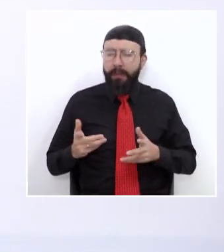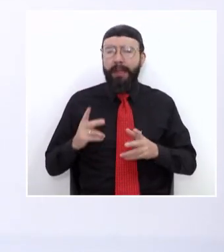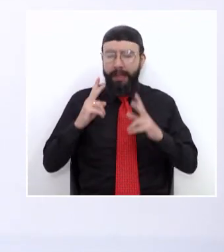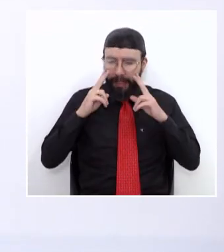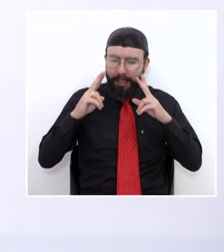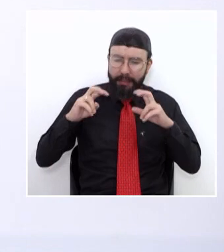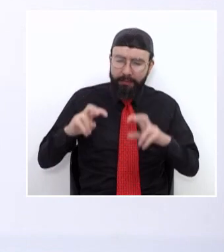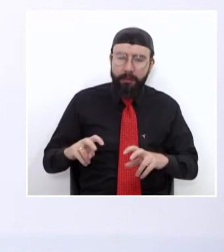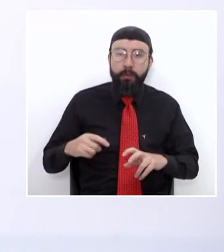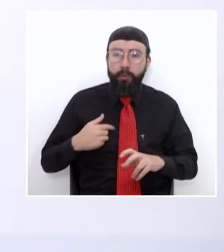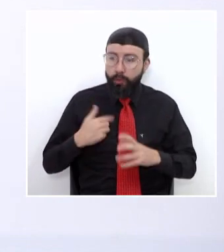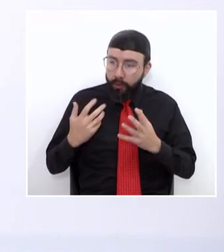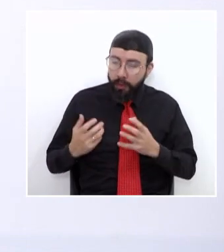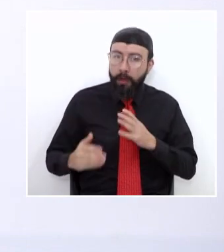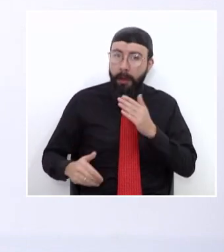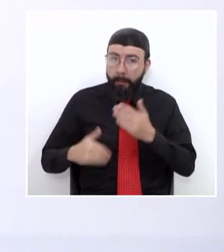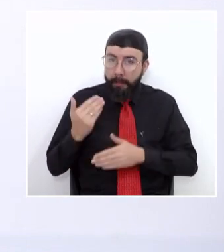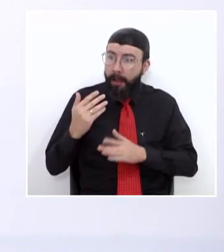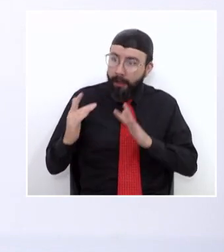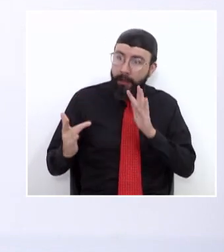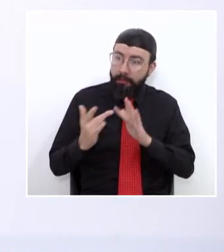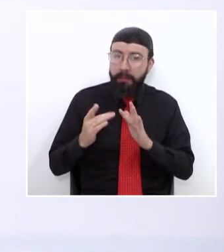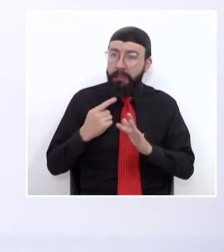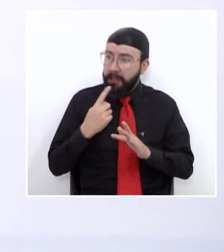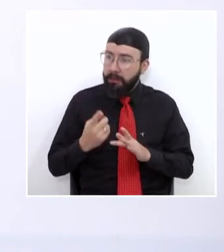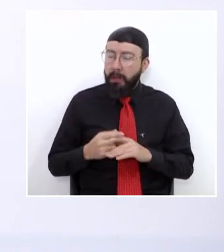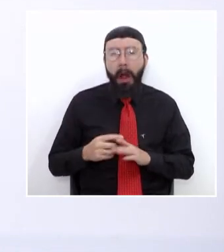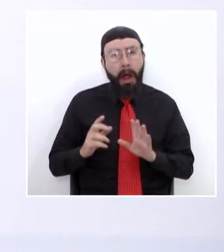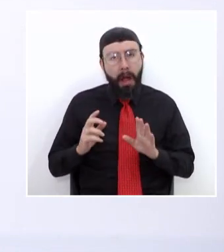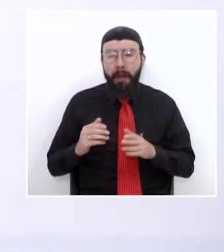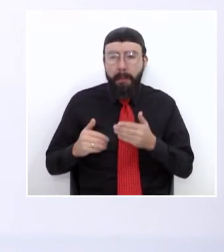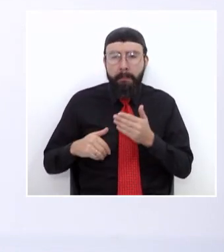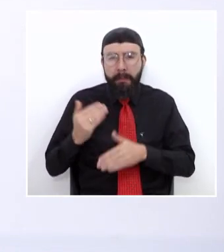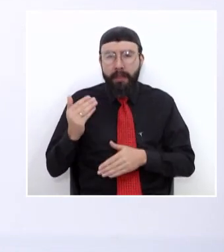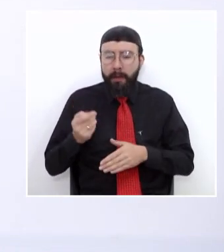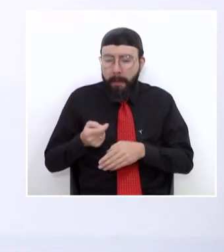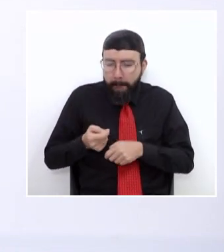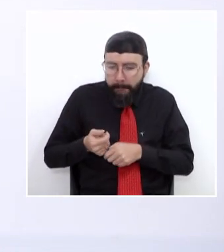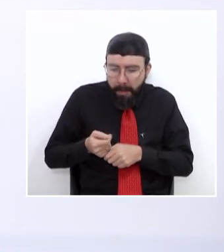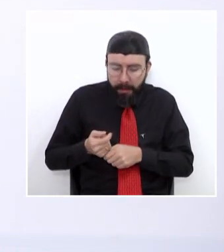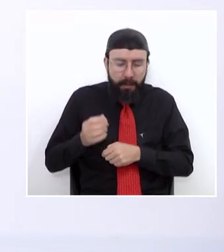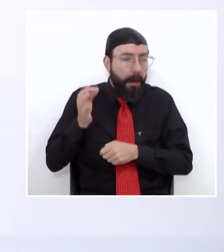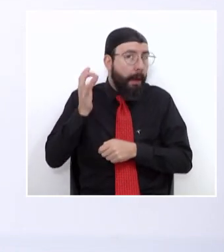terapéutico que yo quiero comenzar a hacer, digo, sí, bueno, unas semillitas, unas chinchetas,